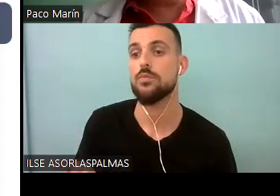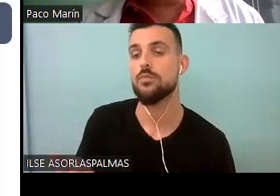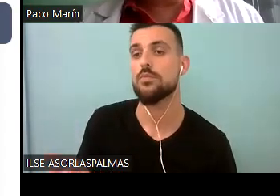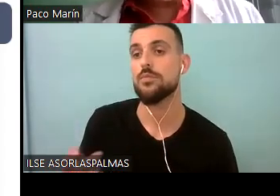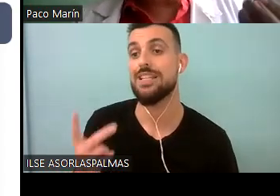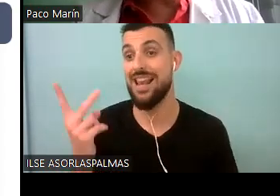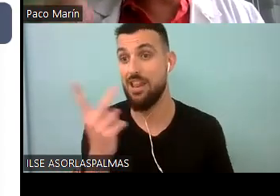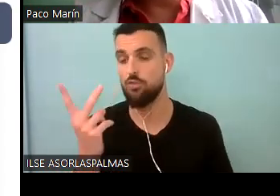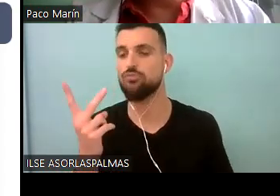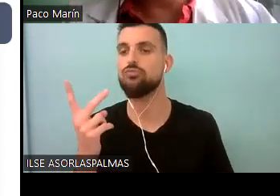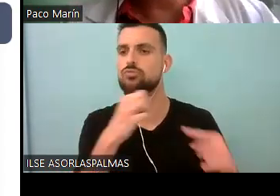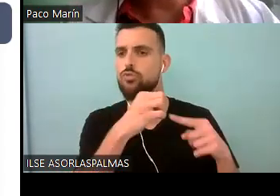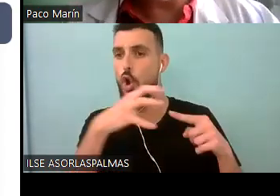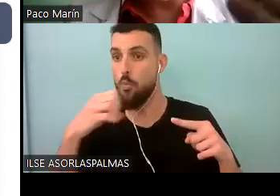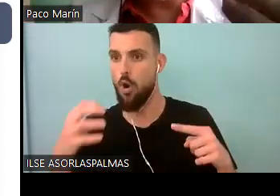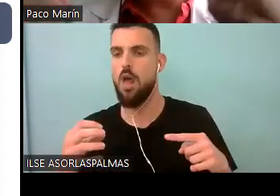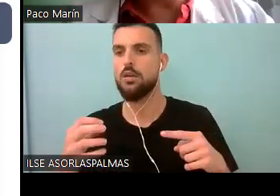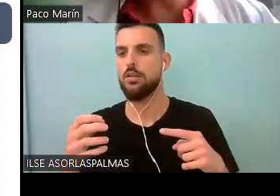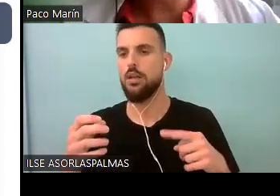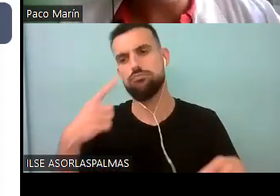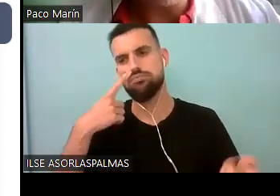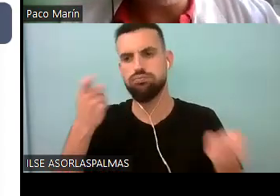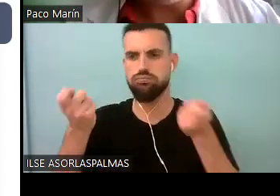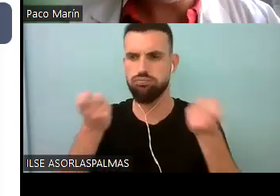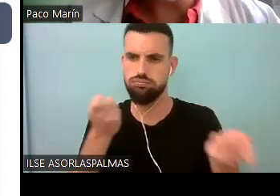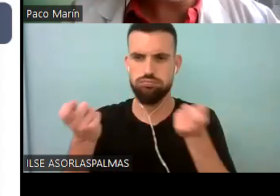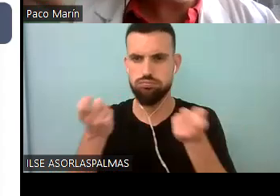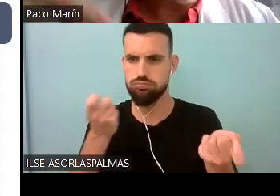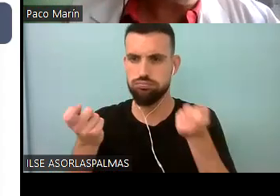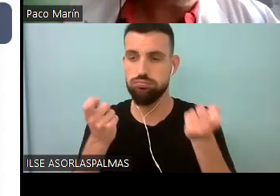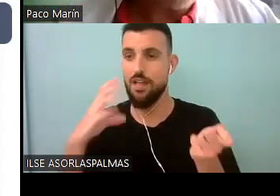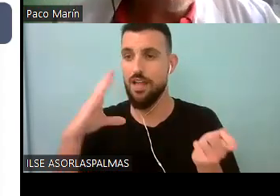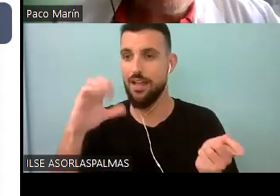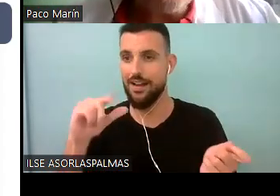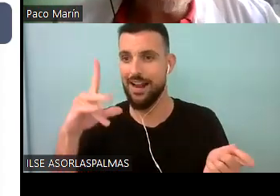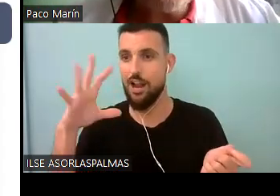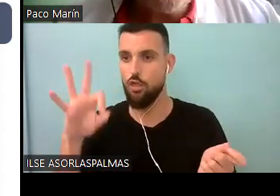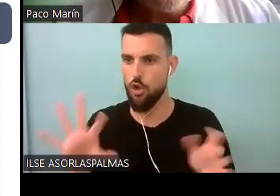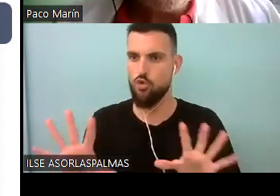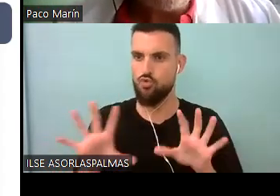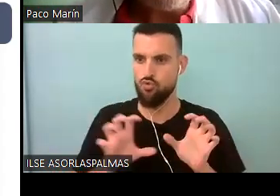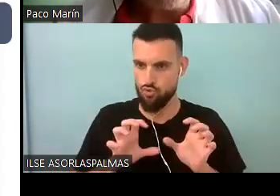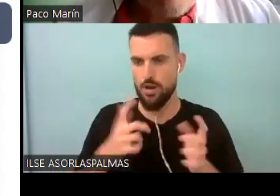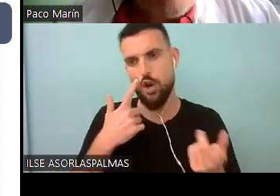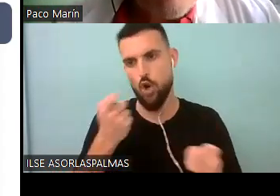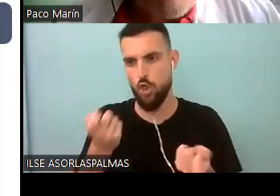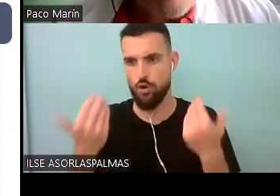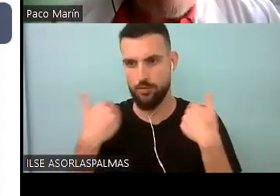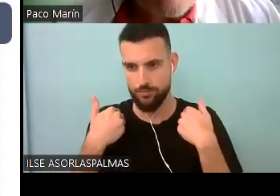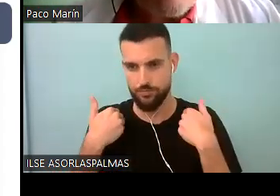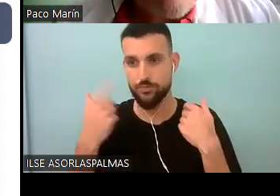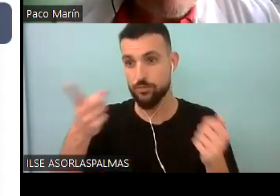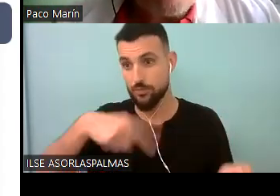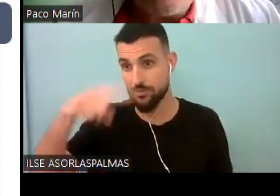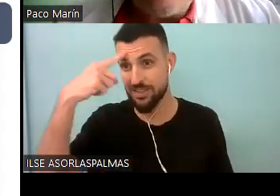dos moléculas que controlan un poco la cantidad del depósito de calcio y de fosfato en los huesos. Sabéis que la vitamina